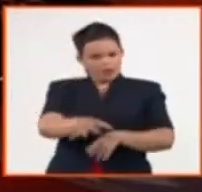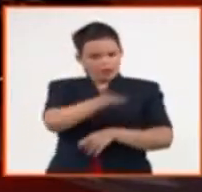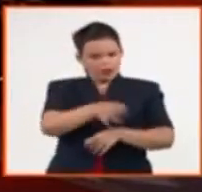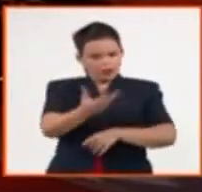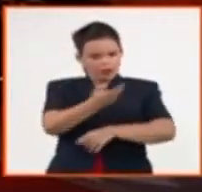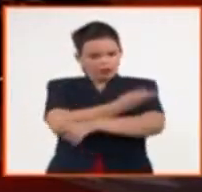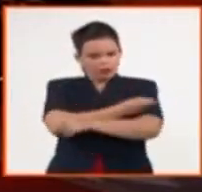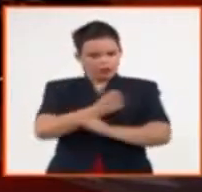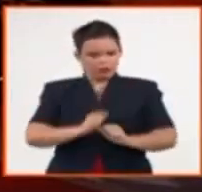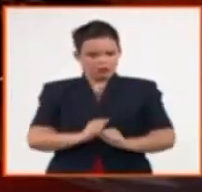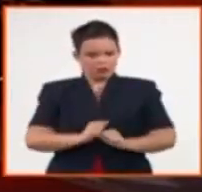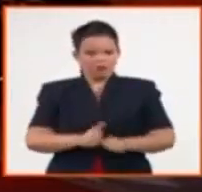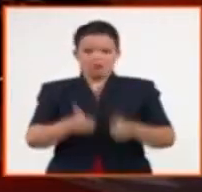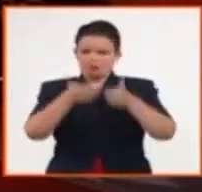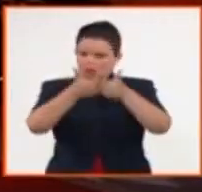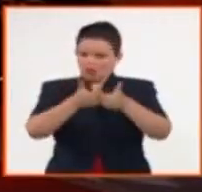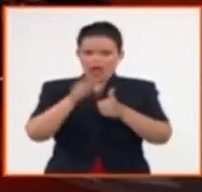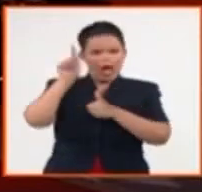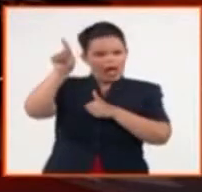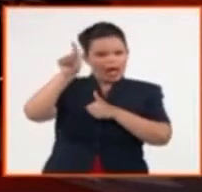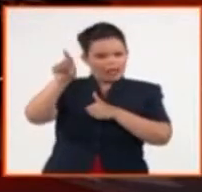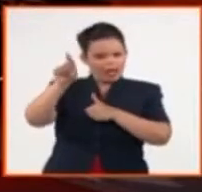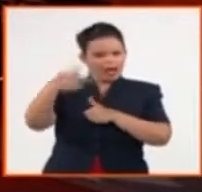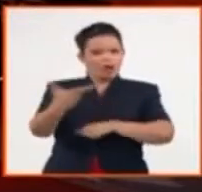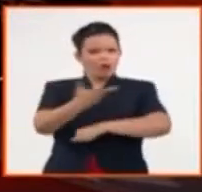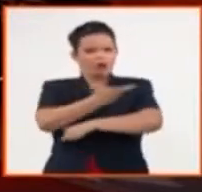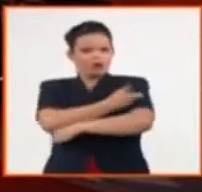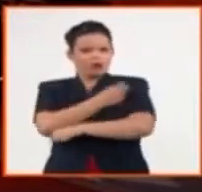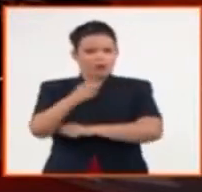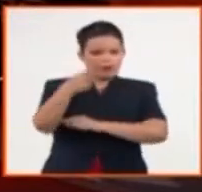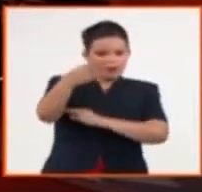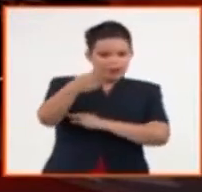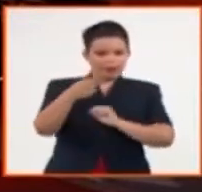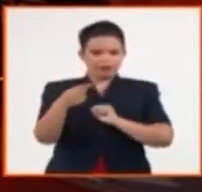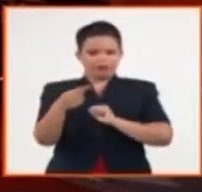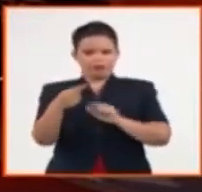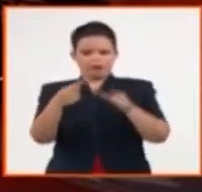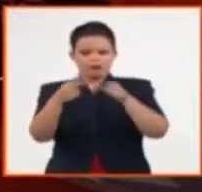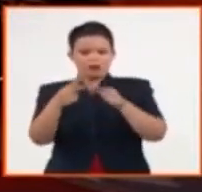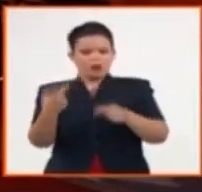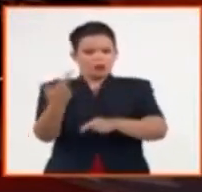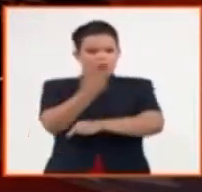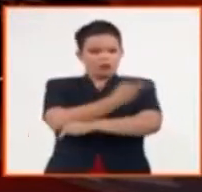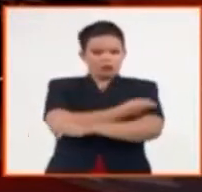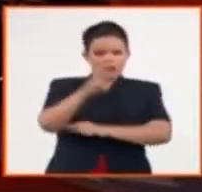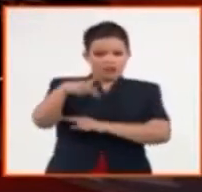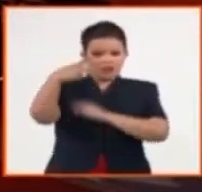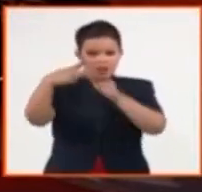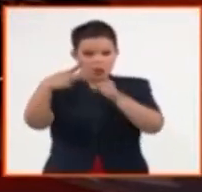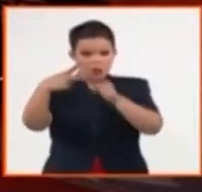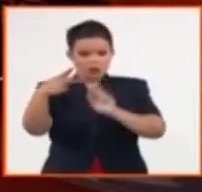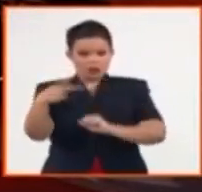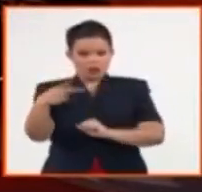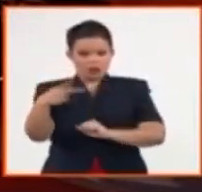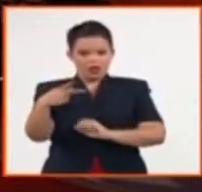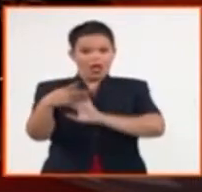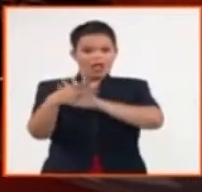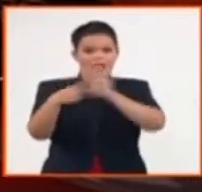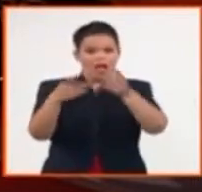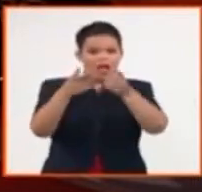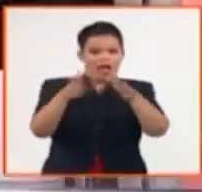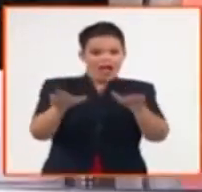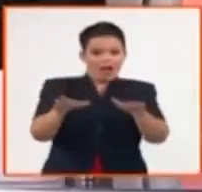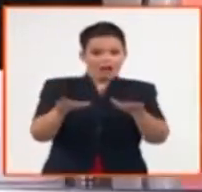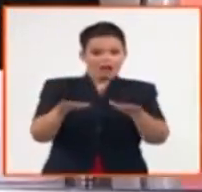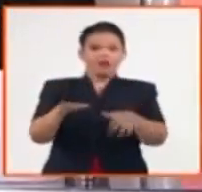en Granma, cuando lo llamen hacia La Habana, sigue su proceso de vacunación aquí en La Habana. Por la fecha en que iniciamos la